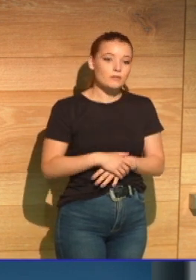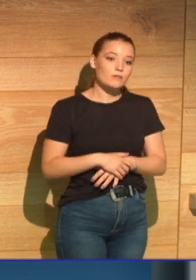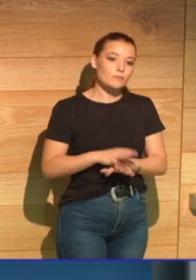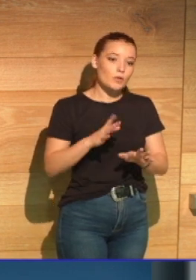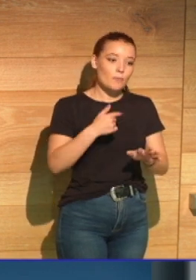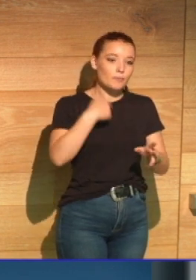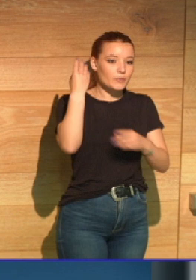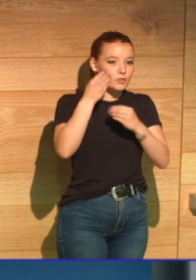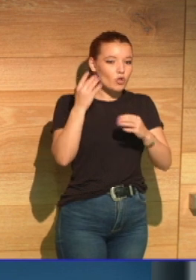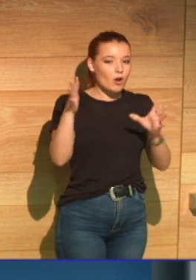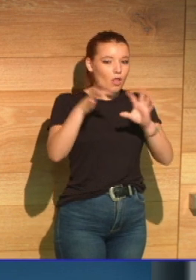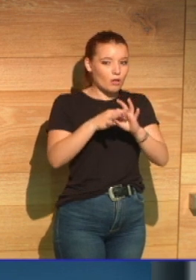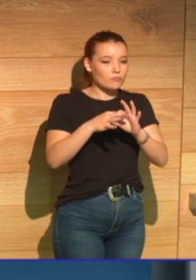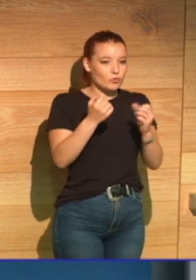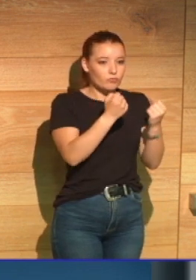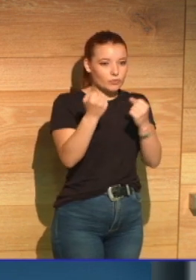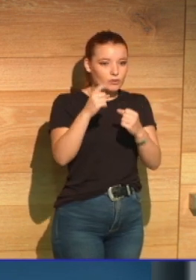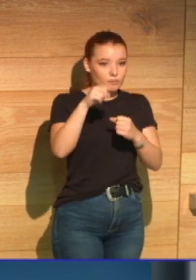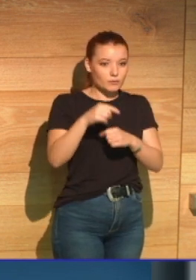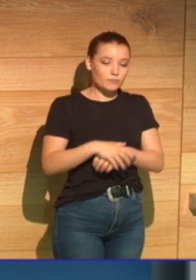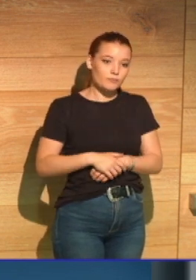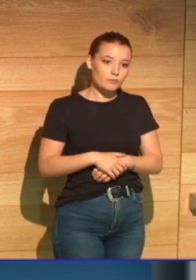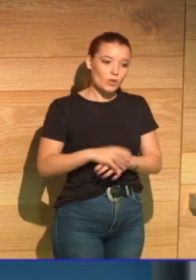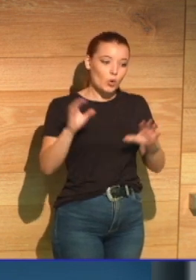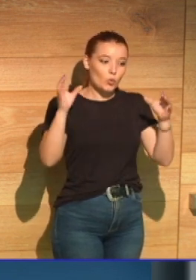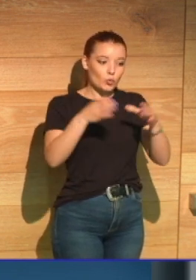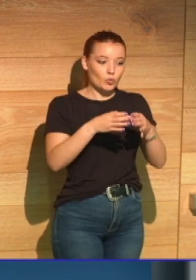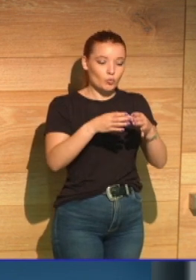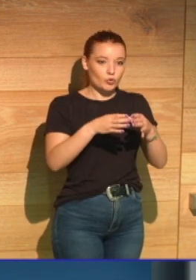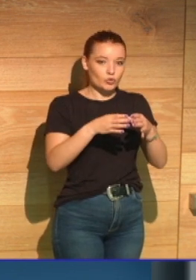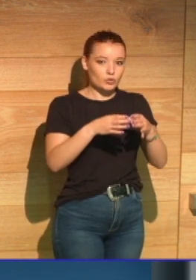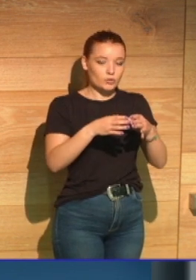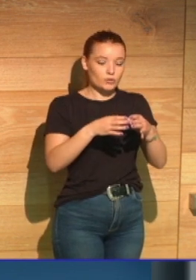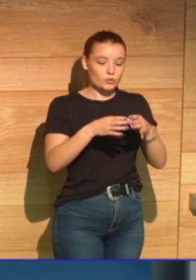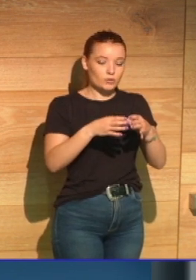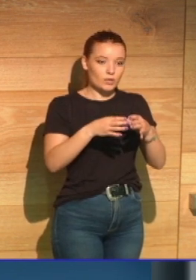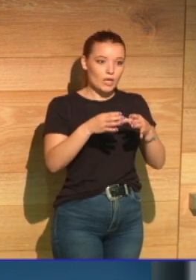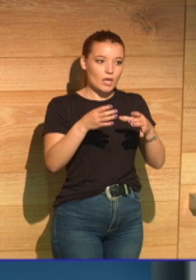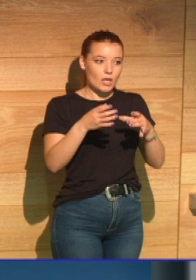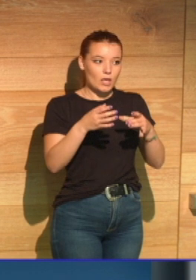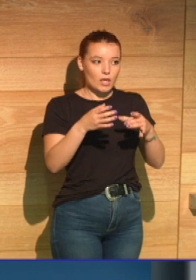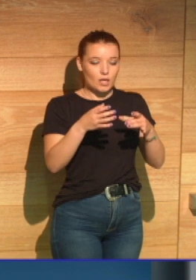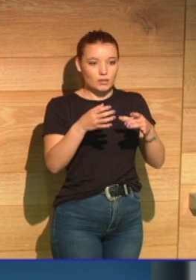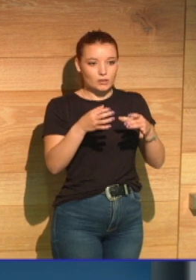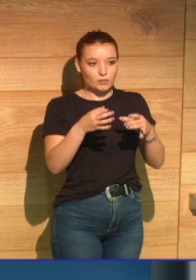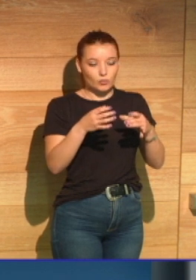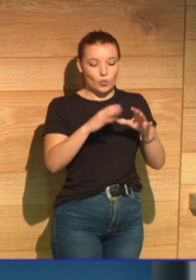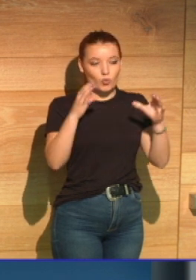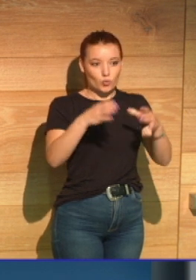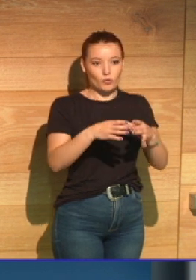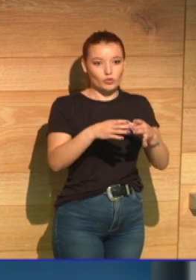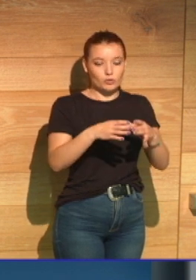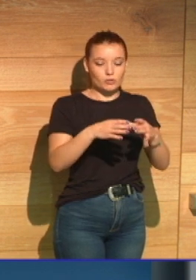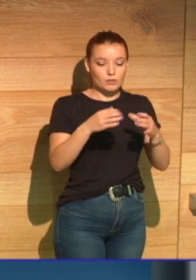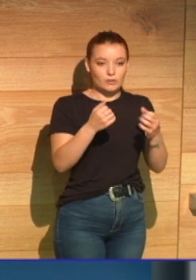cercana, con grupos específicos. Les recuerdo que la Pinacoteca trabaja mucho con personas que están con grupos muy vulnerables,